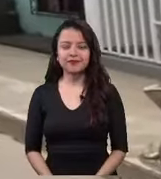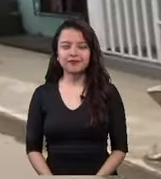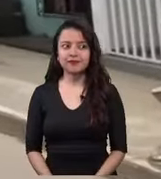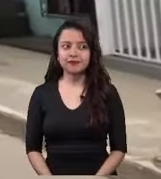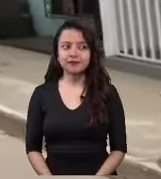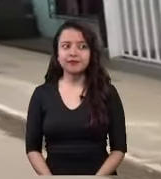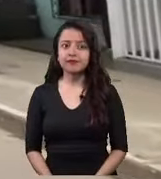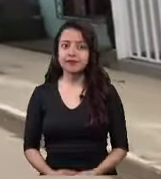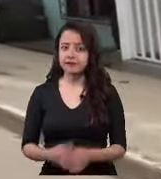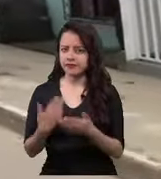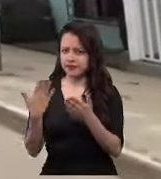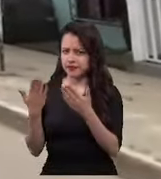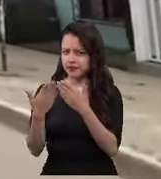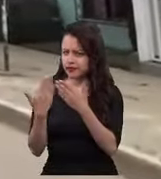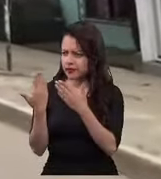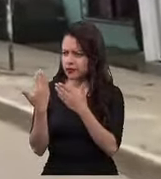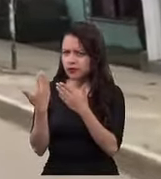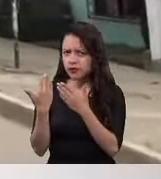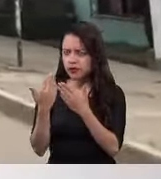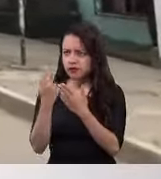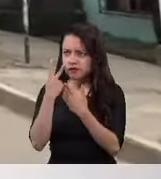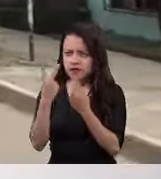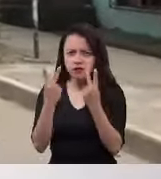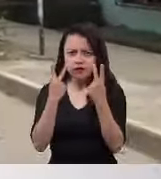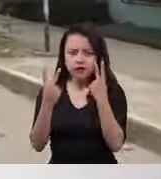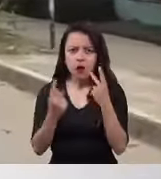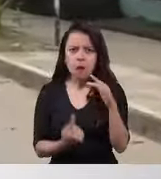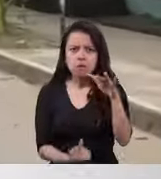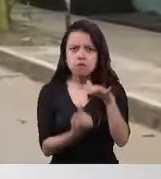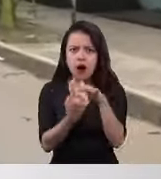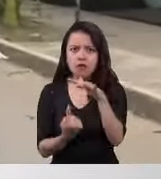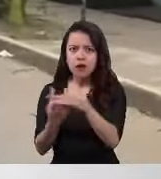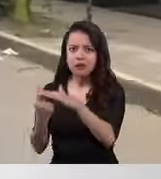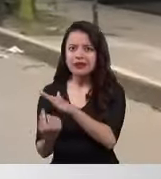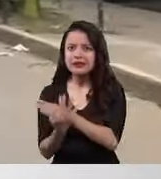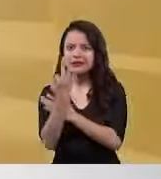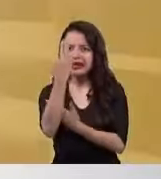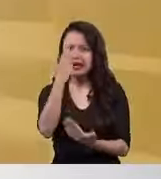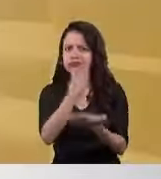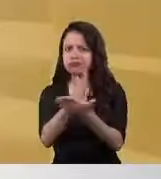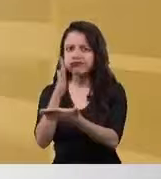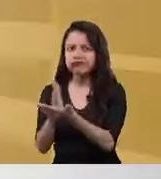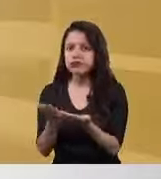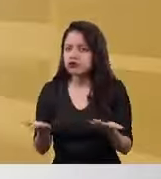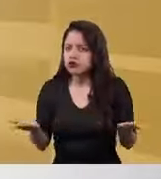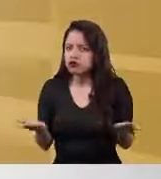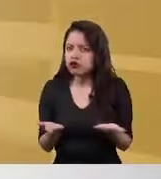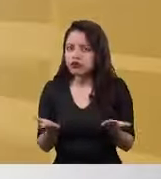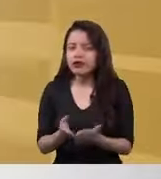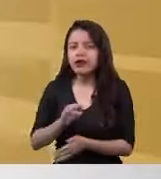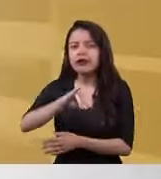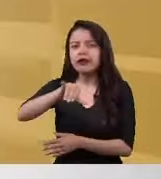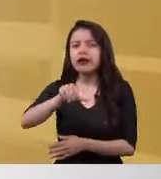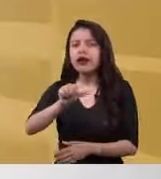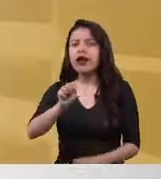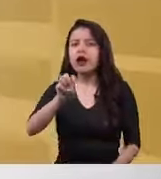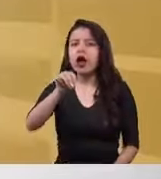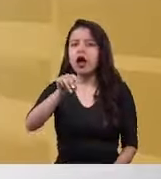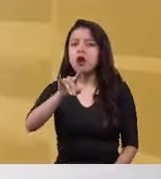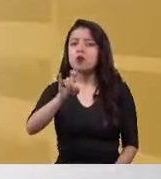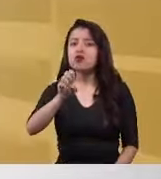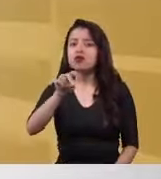En las últimas horas se han registrado 3 ataques con explosivos en Jamundí, Valle del Cauca. No ha sido una explosión, pero hay una moto tirada